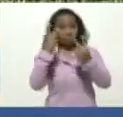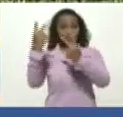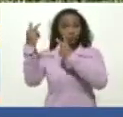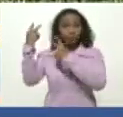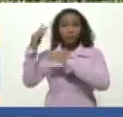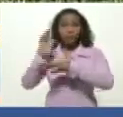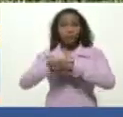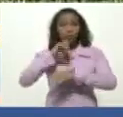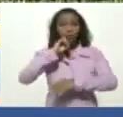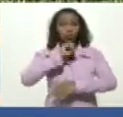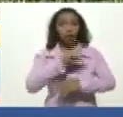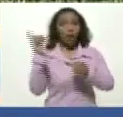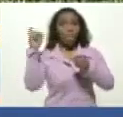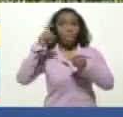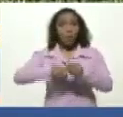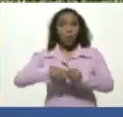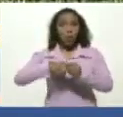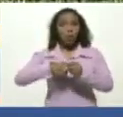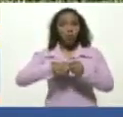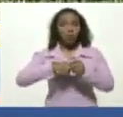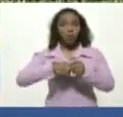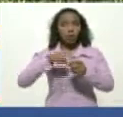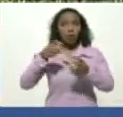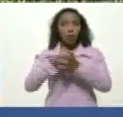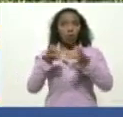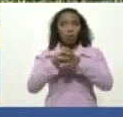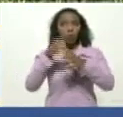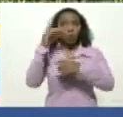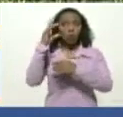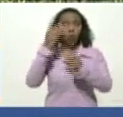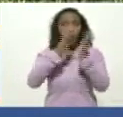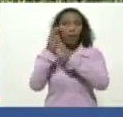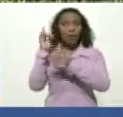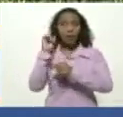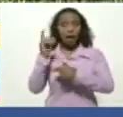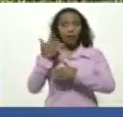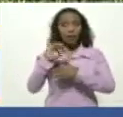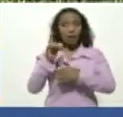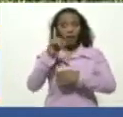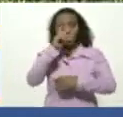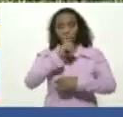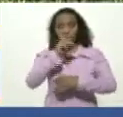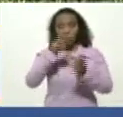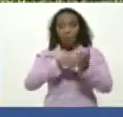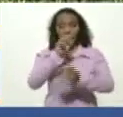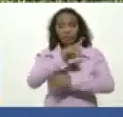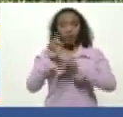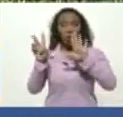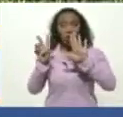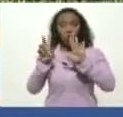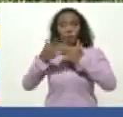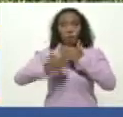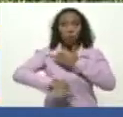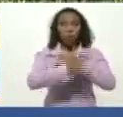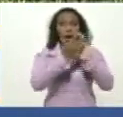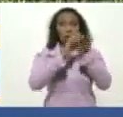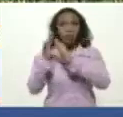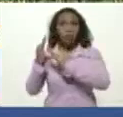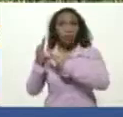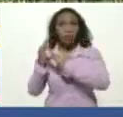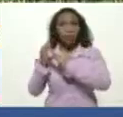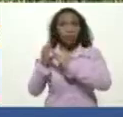de las comunas registradas. El año 2018 fue el año donde más avanzamos en las comunas. Luego ha habido